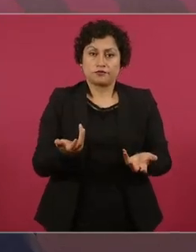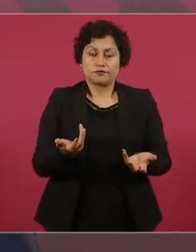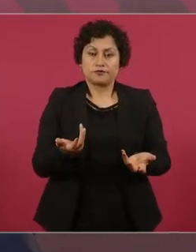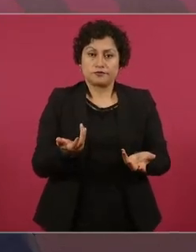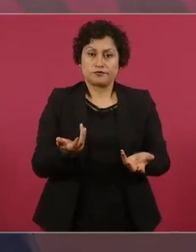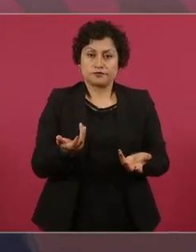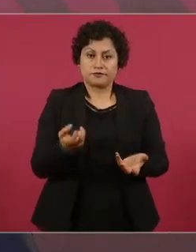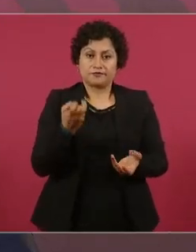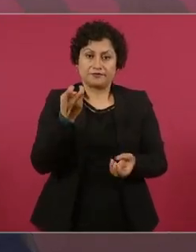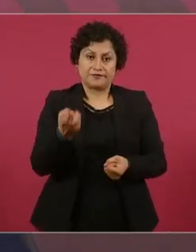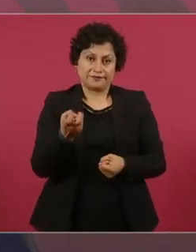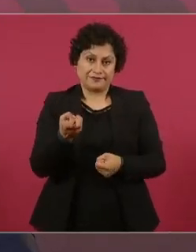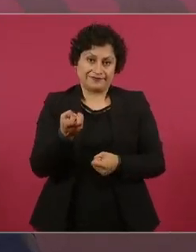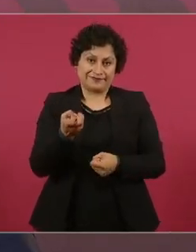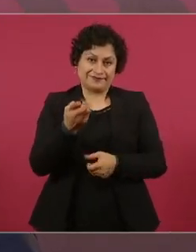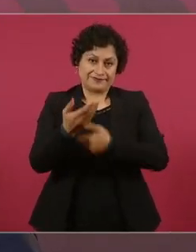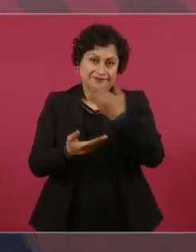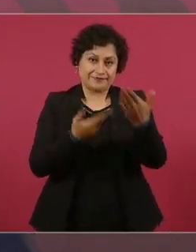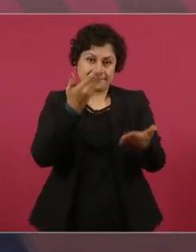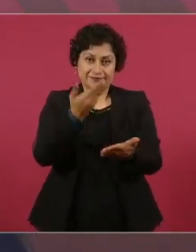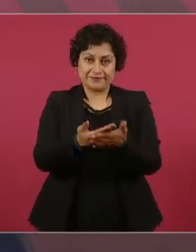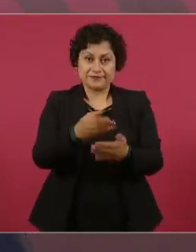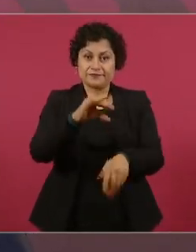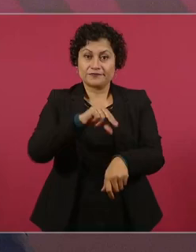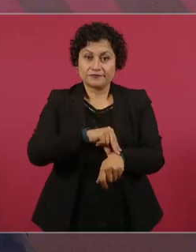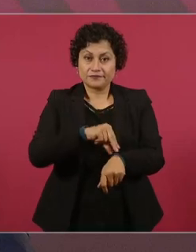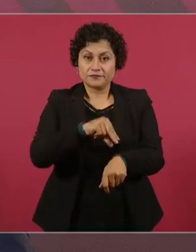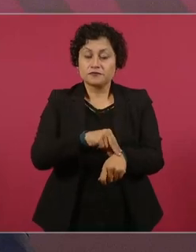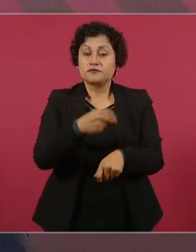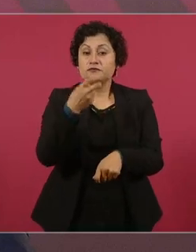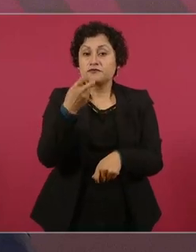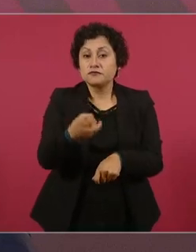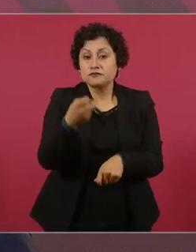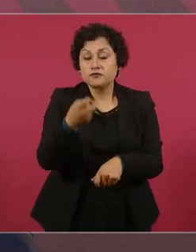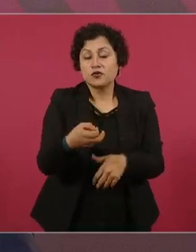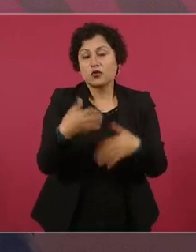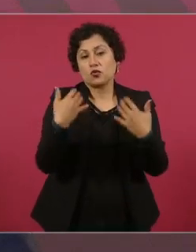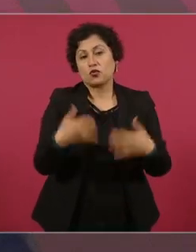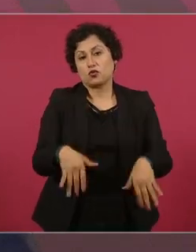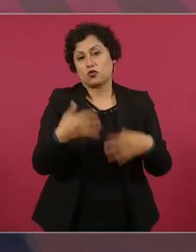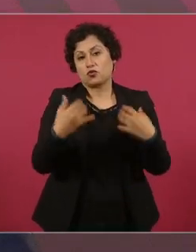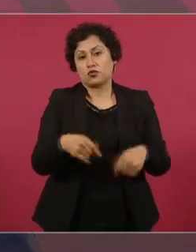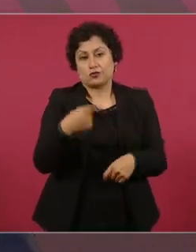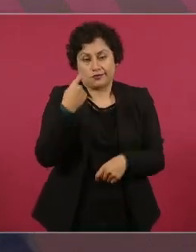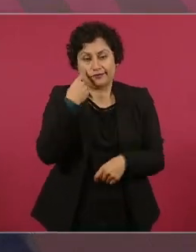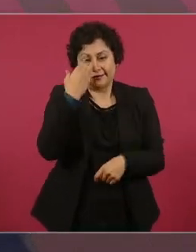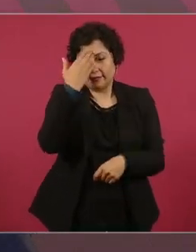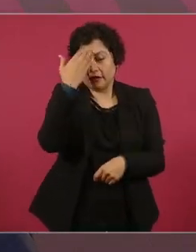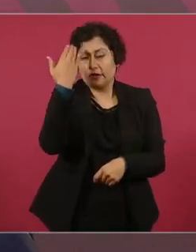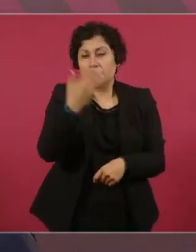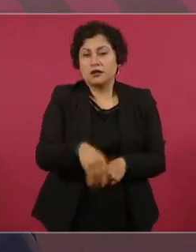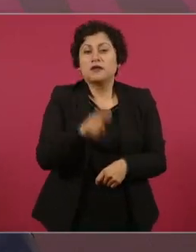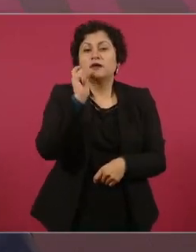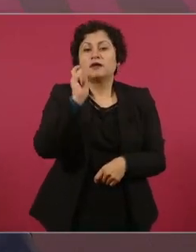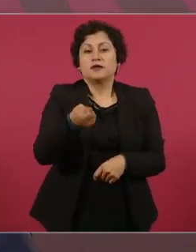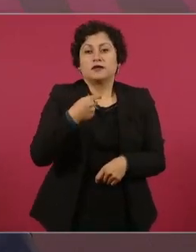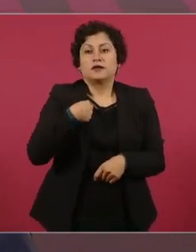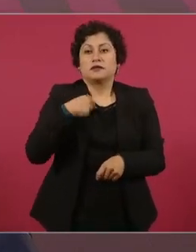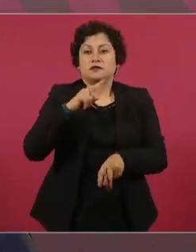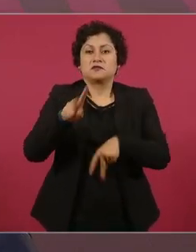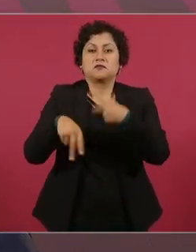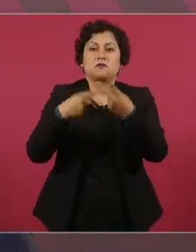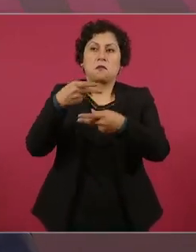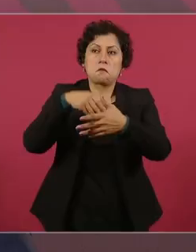la posibilidad de ser atendido por un médico es importantísimo.